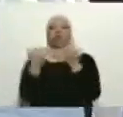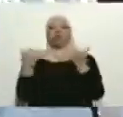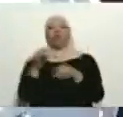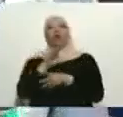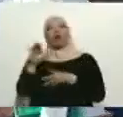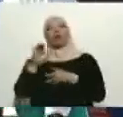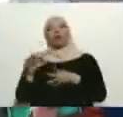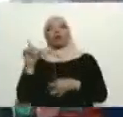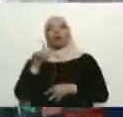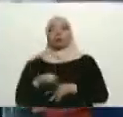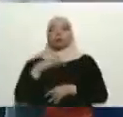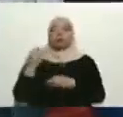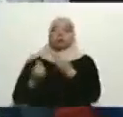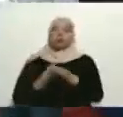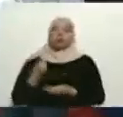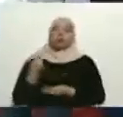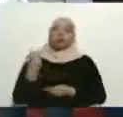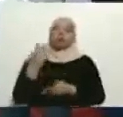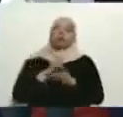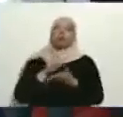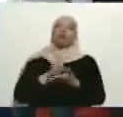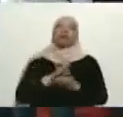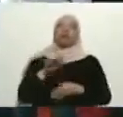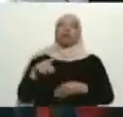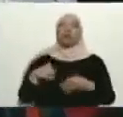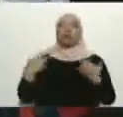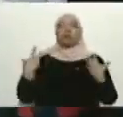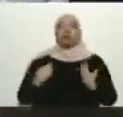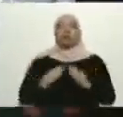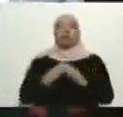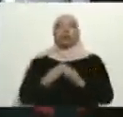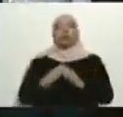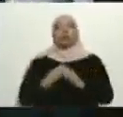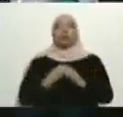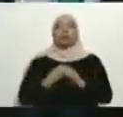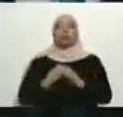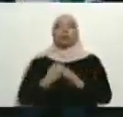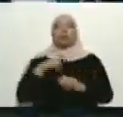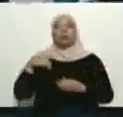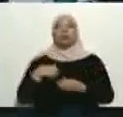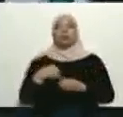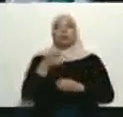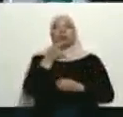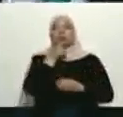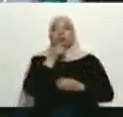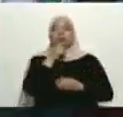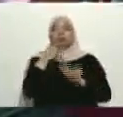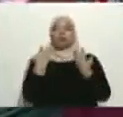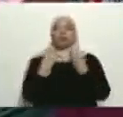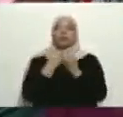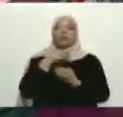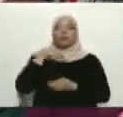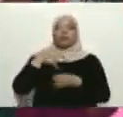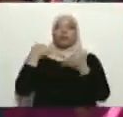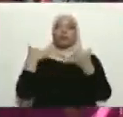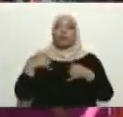caracterizó además por el civismo de los temporadistas el trabajo coordinado de los organismos de Seguridad Ciudadana